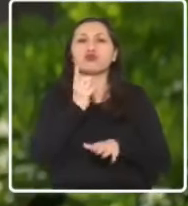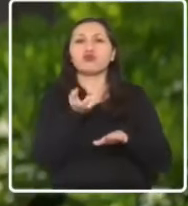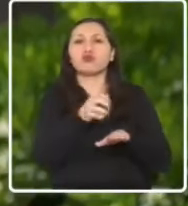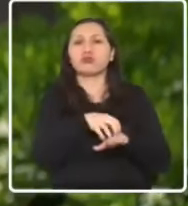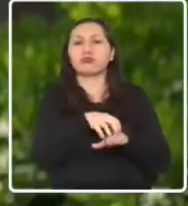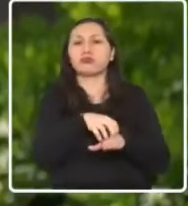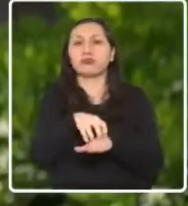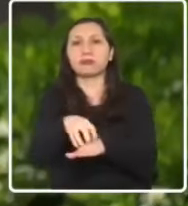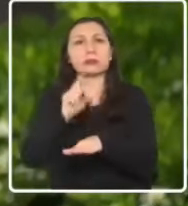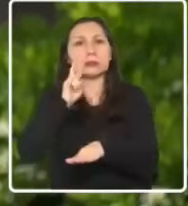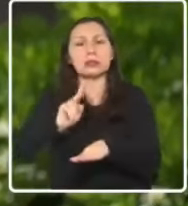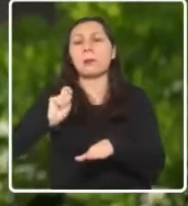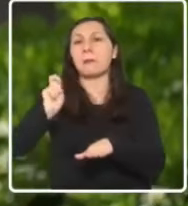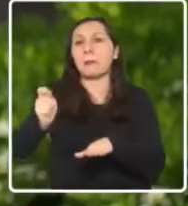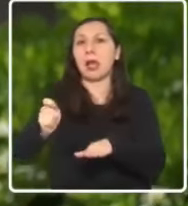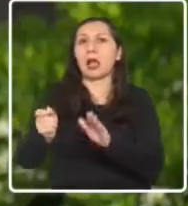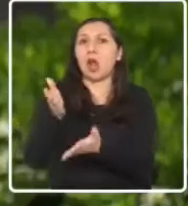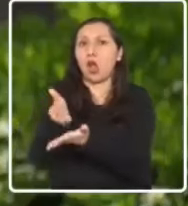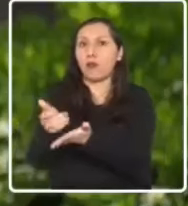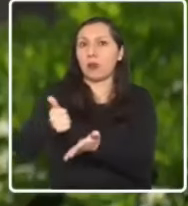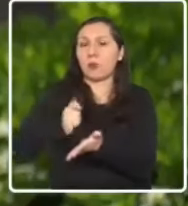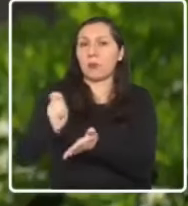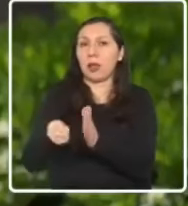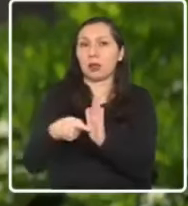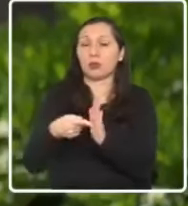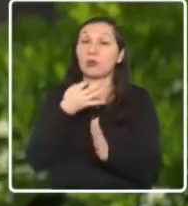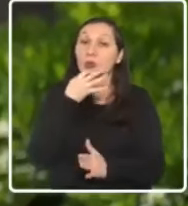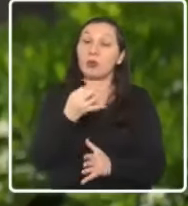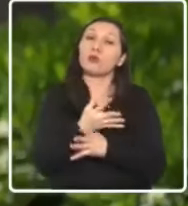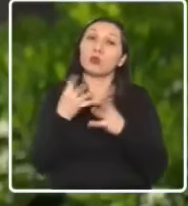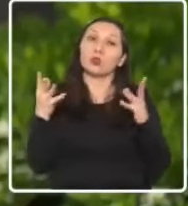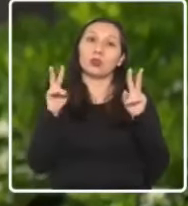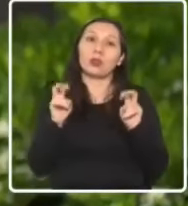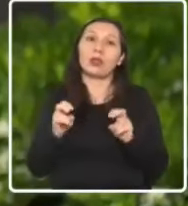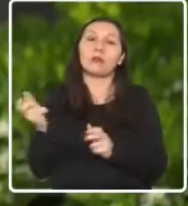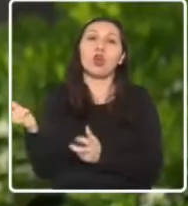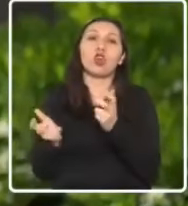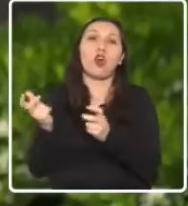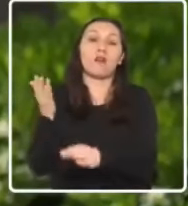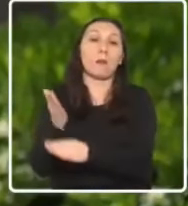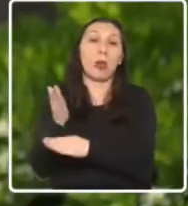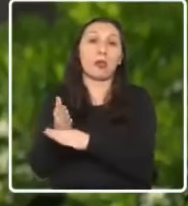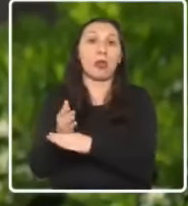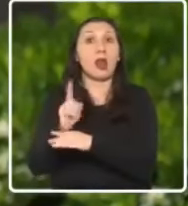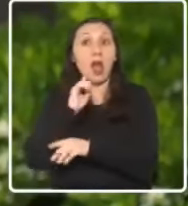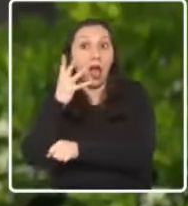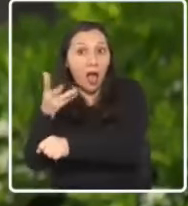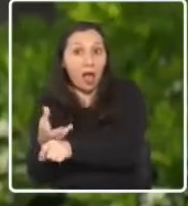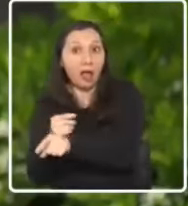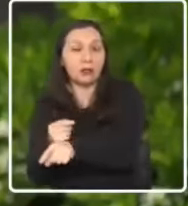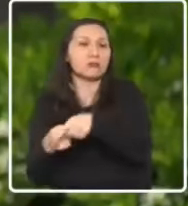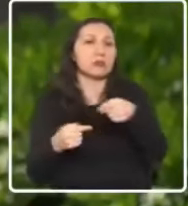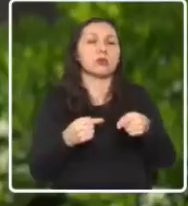sin cumplir con sus obligaciones tributarias, ¿cierto? Hablábamos mucho, ¿cierto?, del robo de madera, pero así como hay robo de madera,